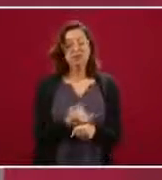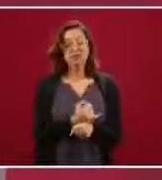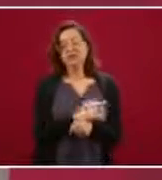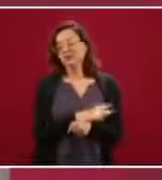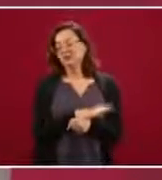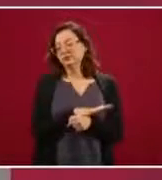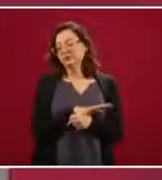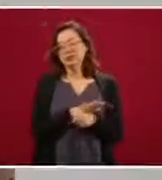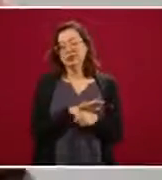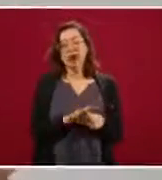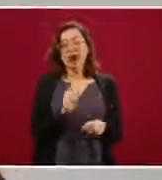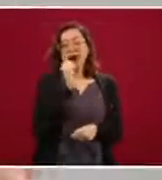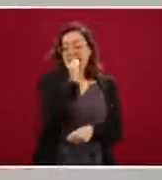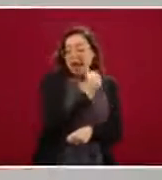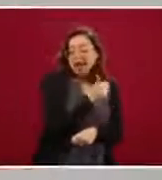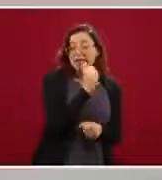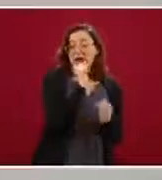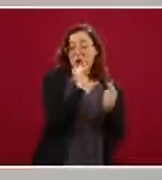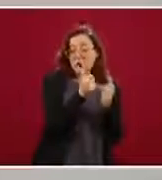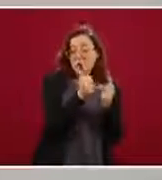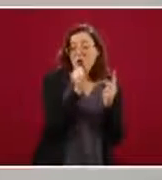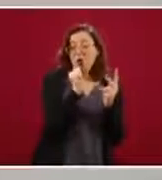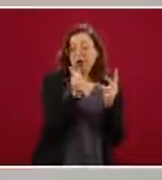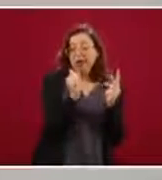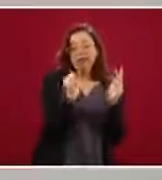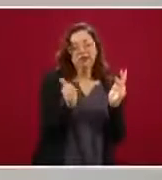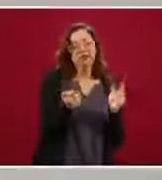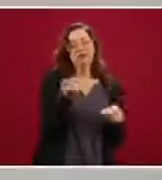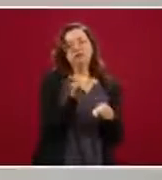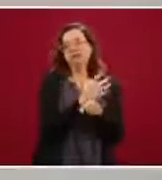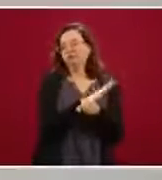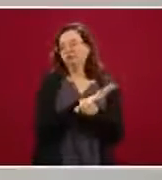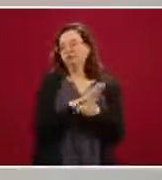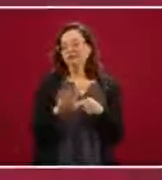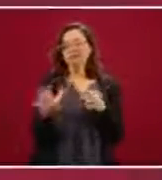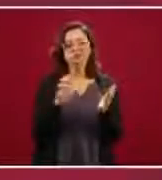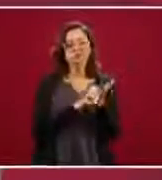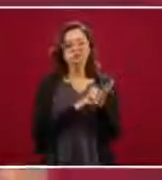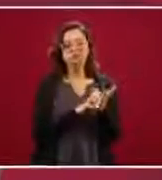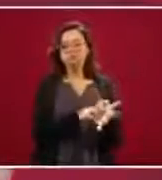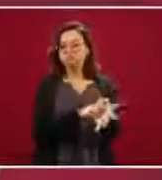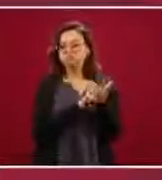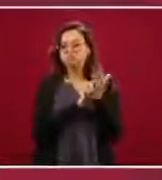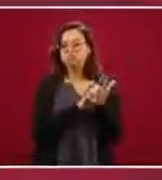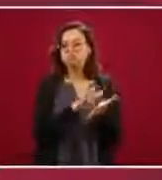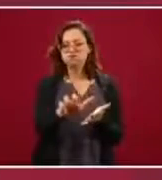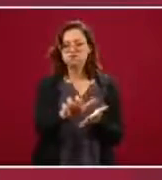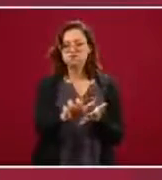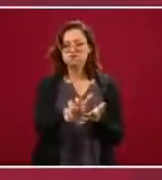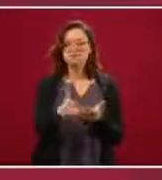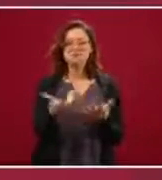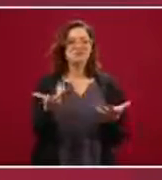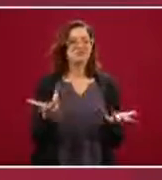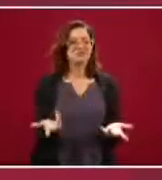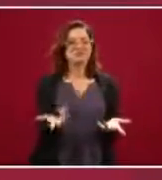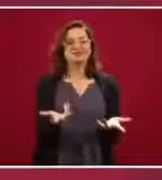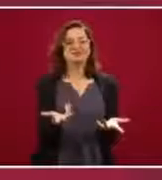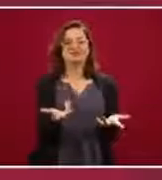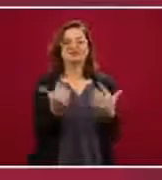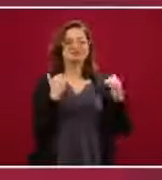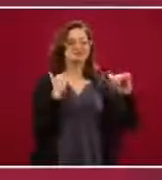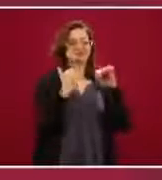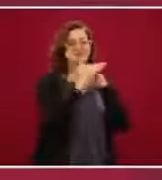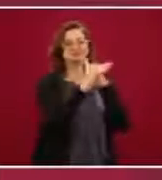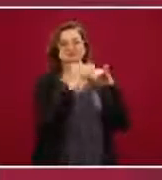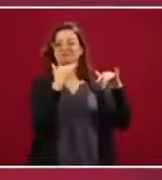imposible si queremos filtrar a todos y cada uno de los pasajeros. Estamos hablando de millones de pasajeros, de intercambios